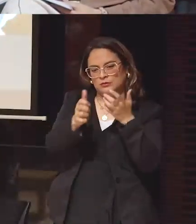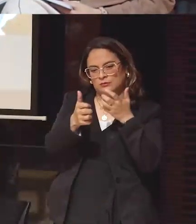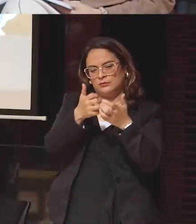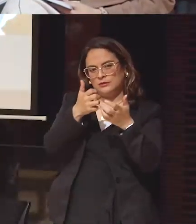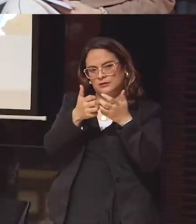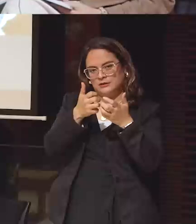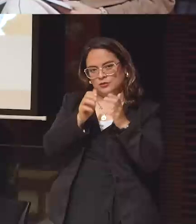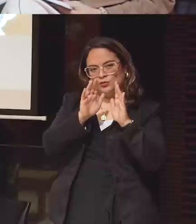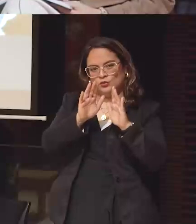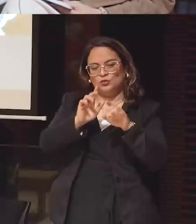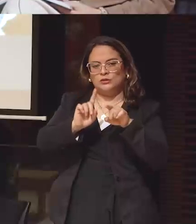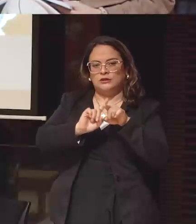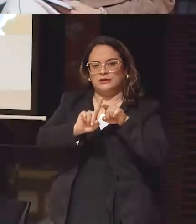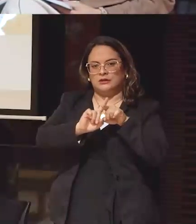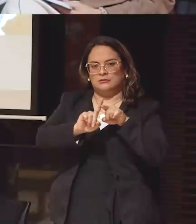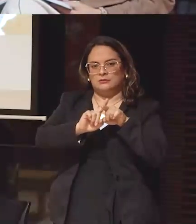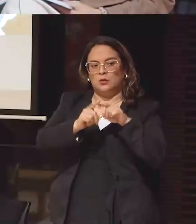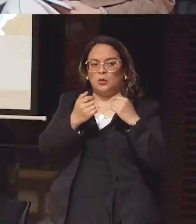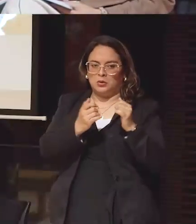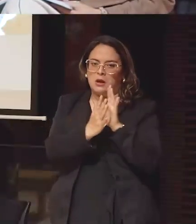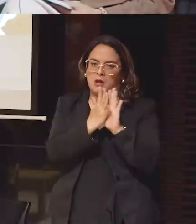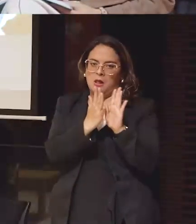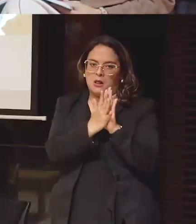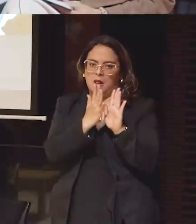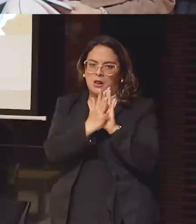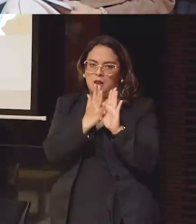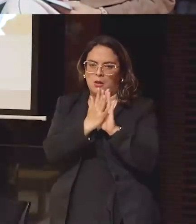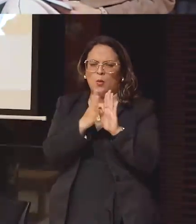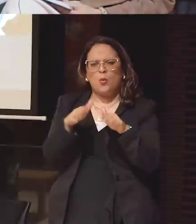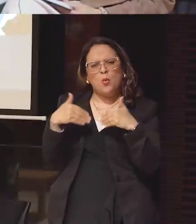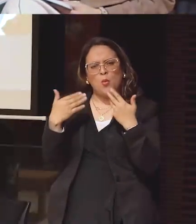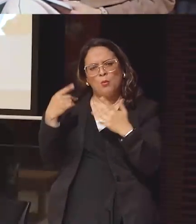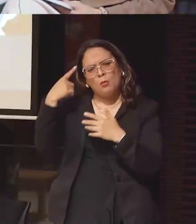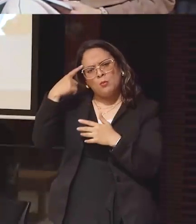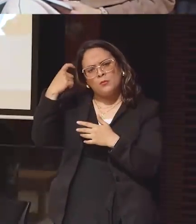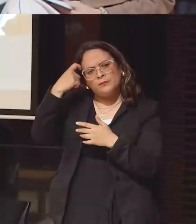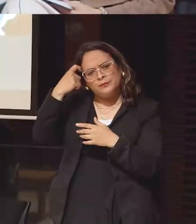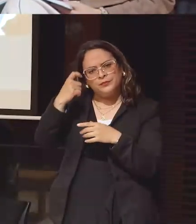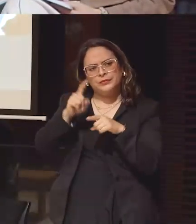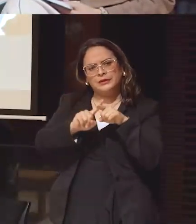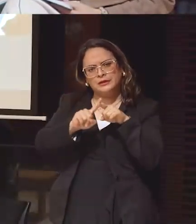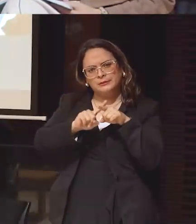y ya hablaremos de los desafíos que afronta Transmilenio al respecto de esta situación.